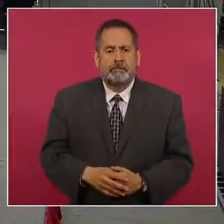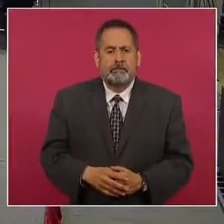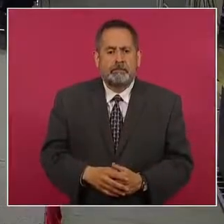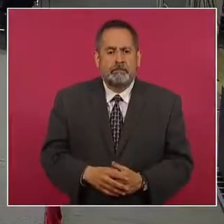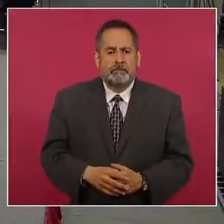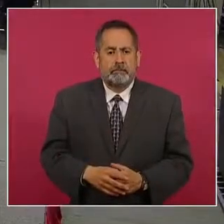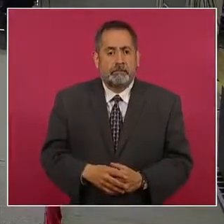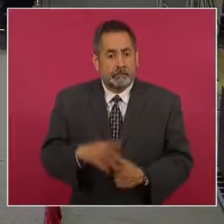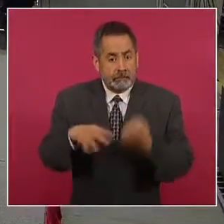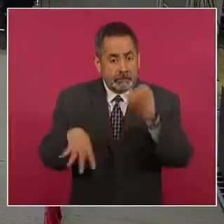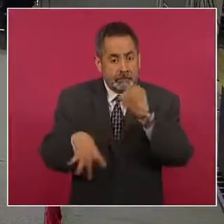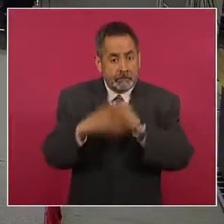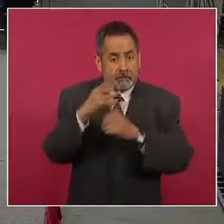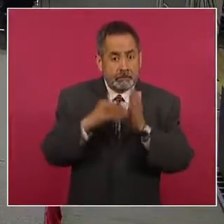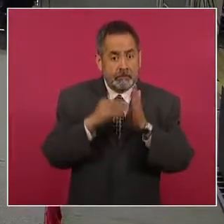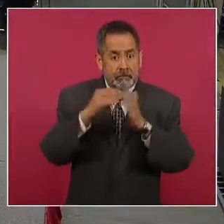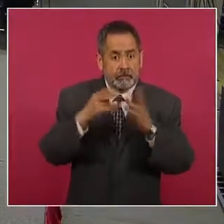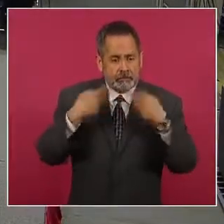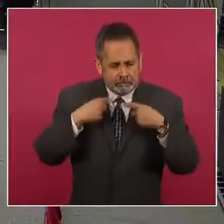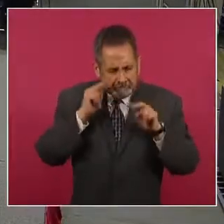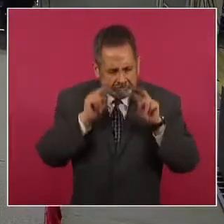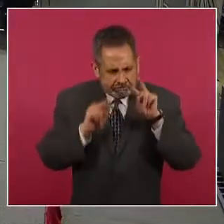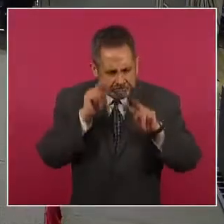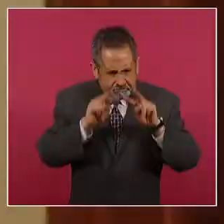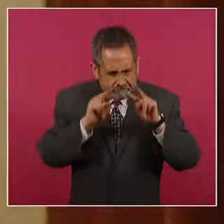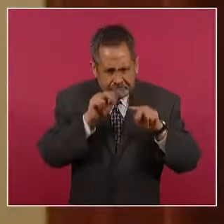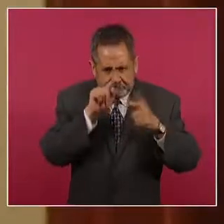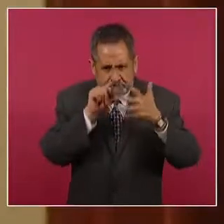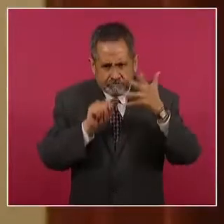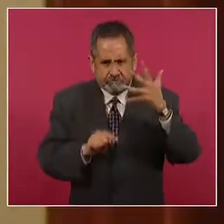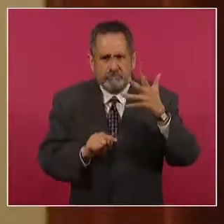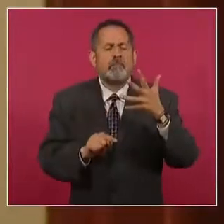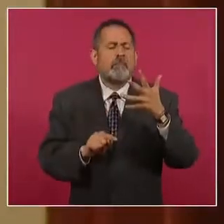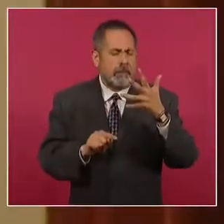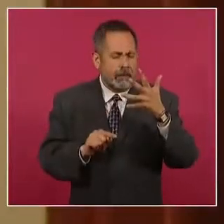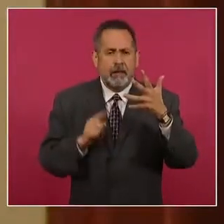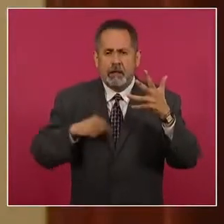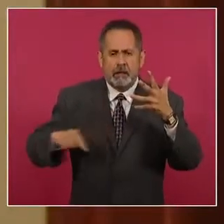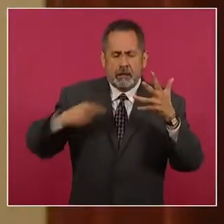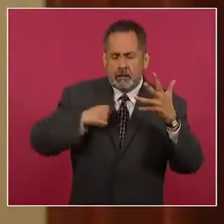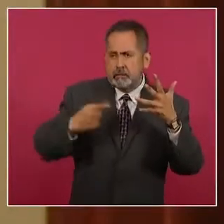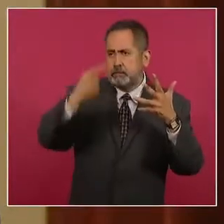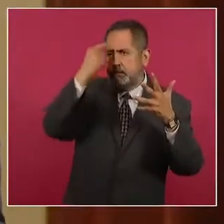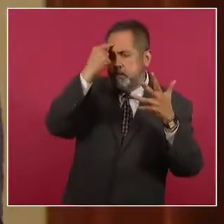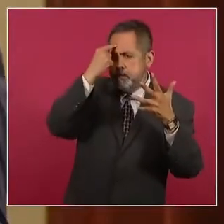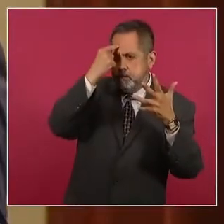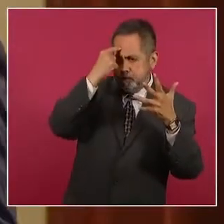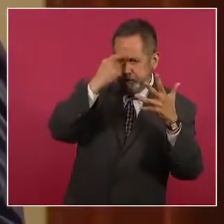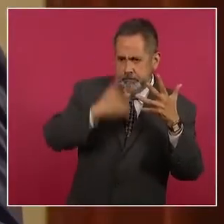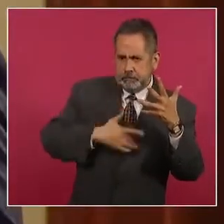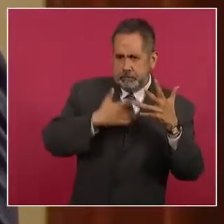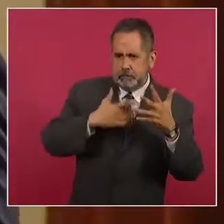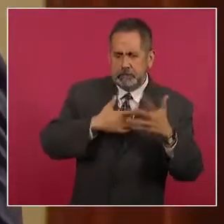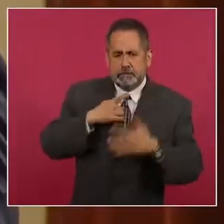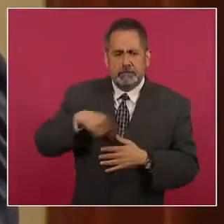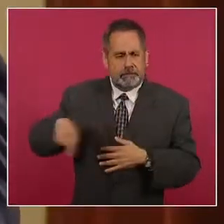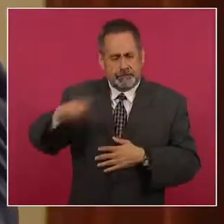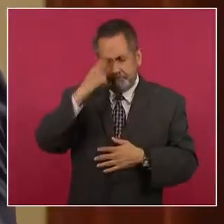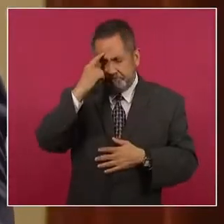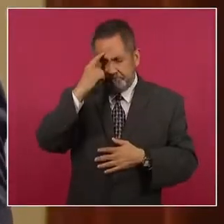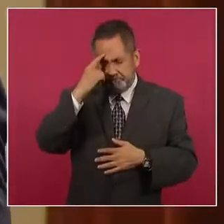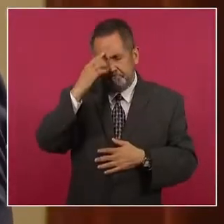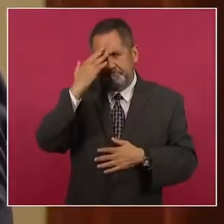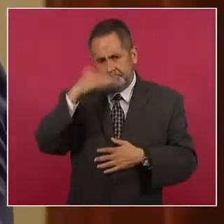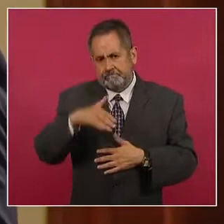con esos 14 millones de visitas, se creó una conciencia social. Una conciencia social que